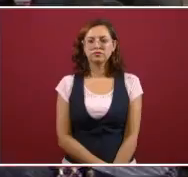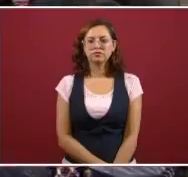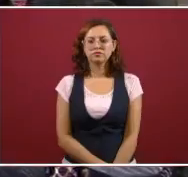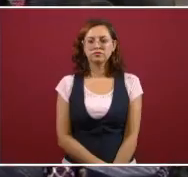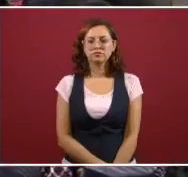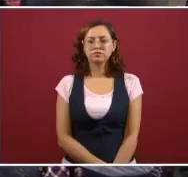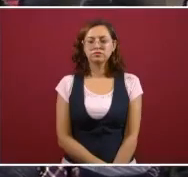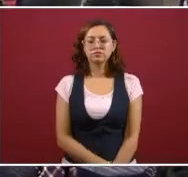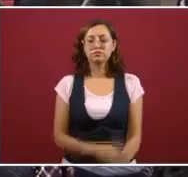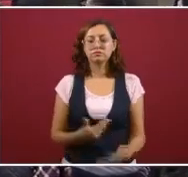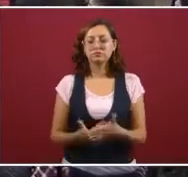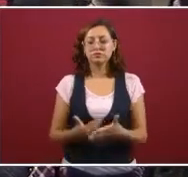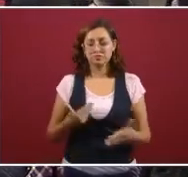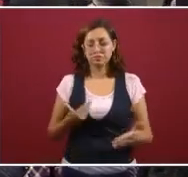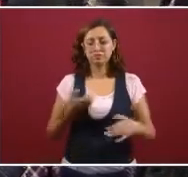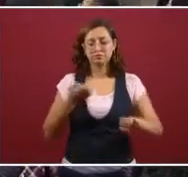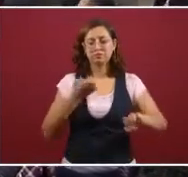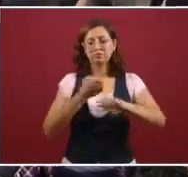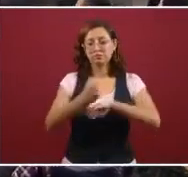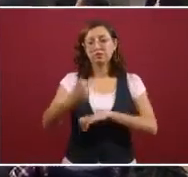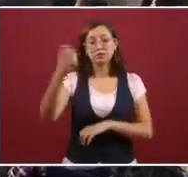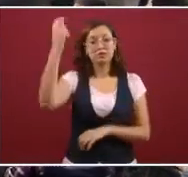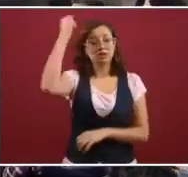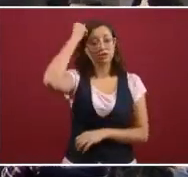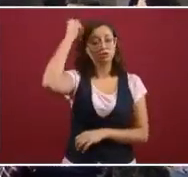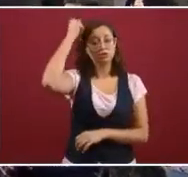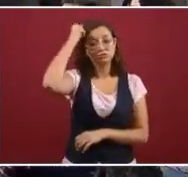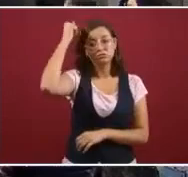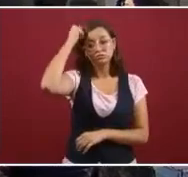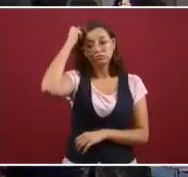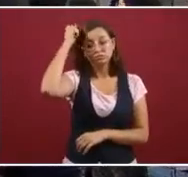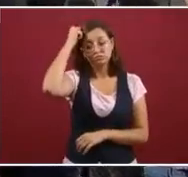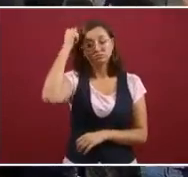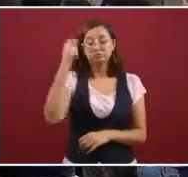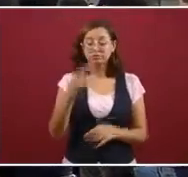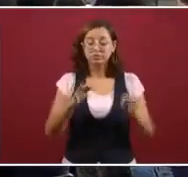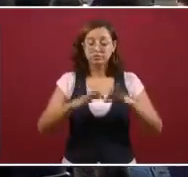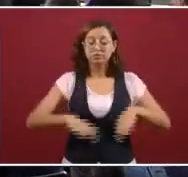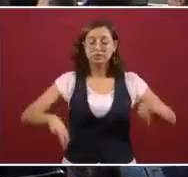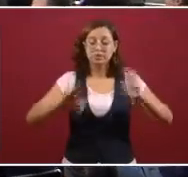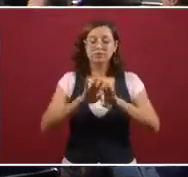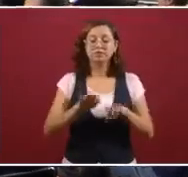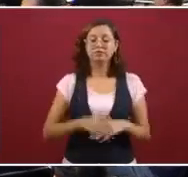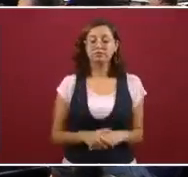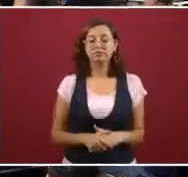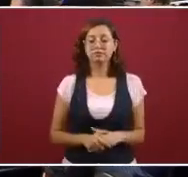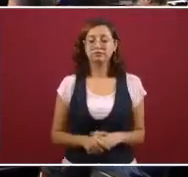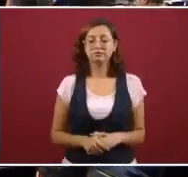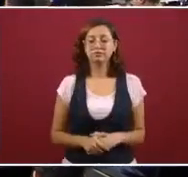Antes era Texcoco, era importantísimo, o sea, sigue siendo importante. Sí,